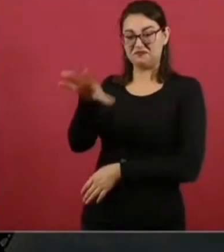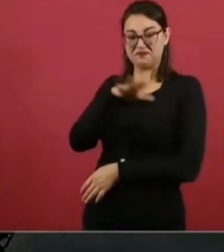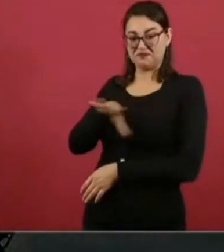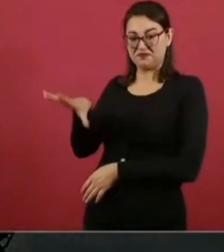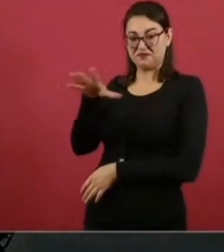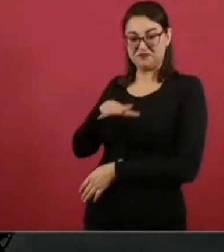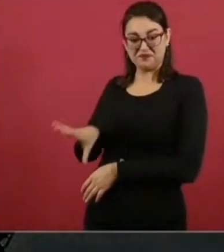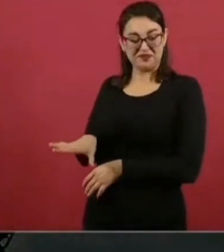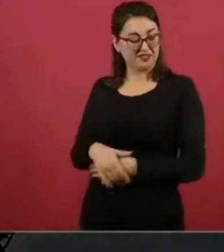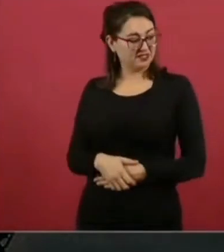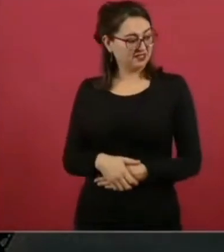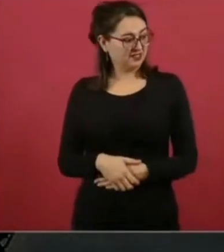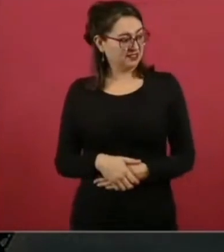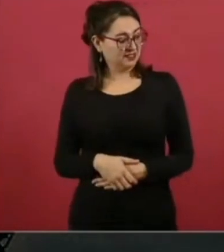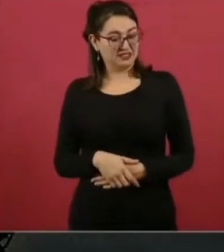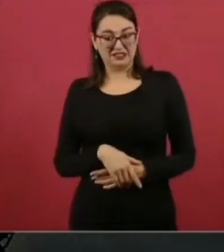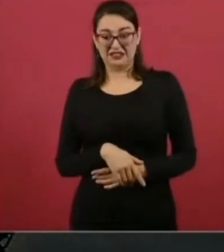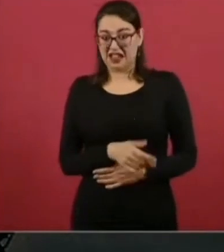Entonces,